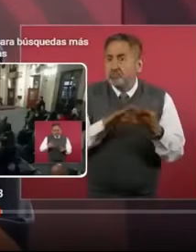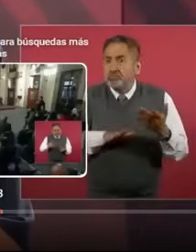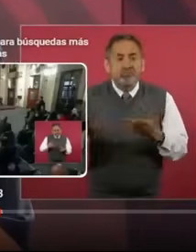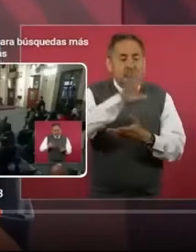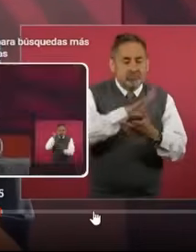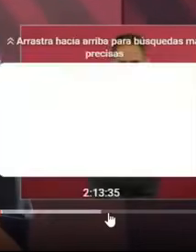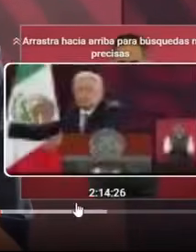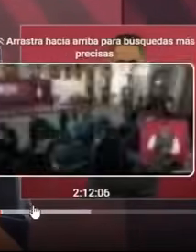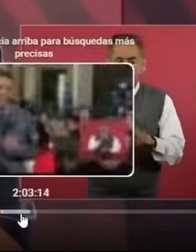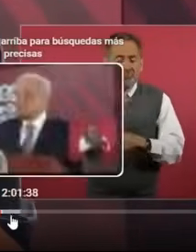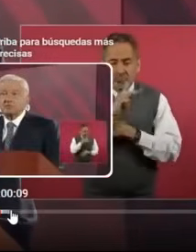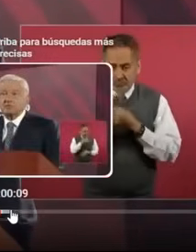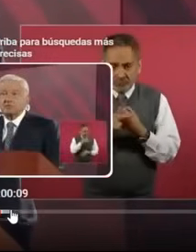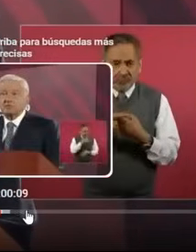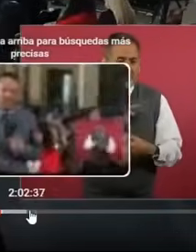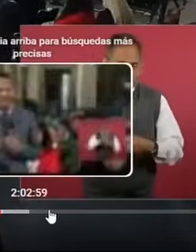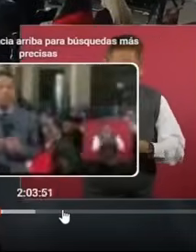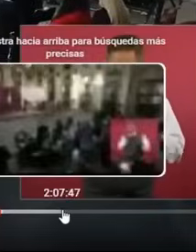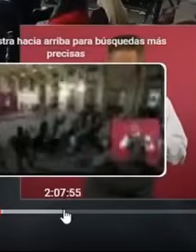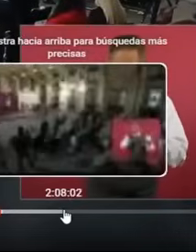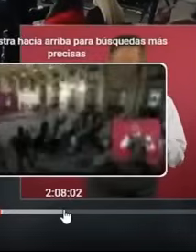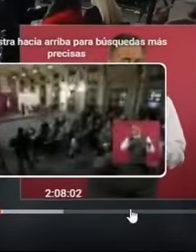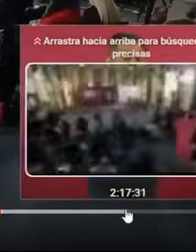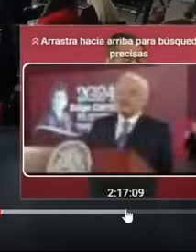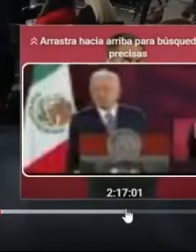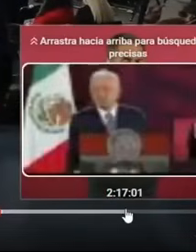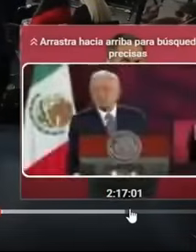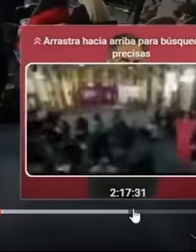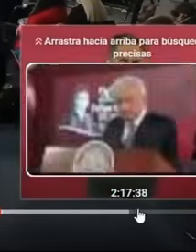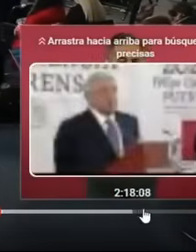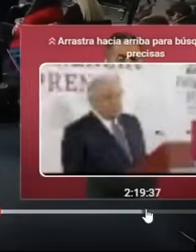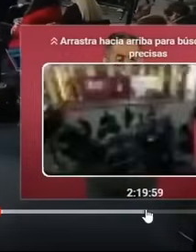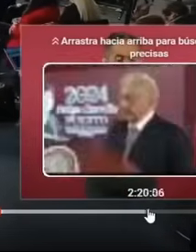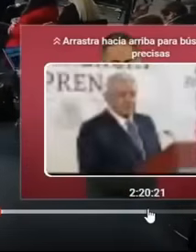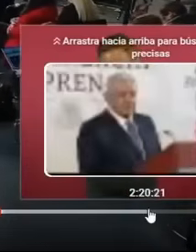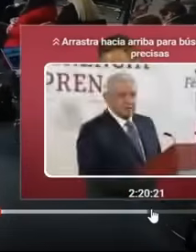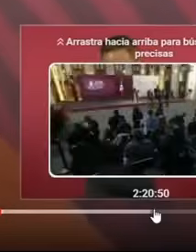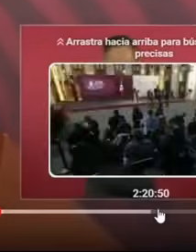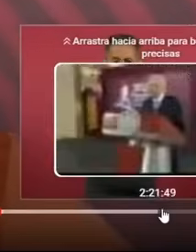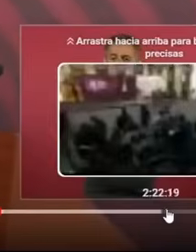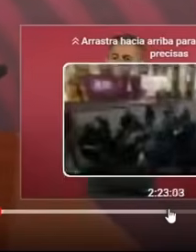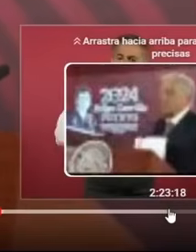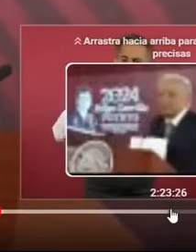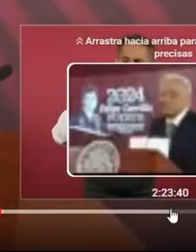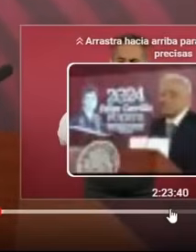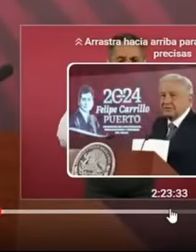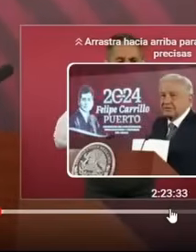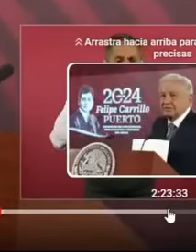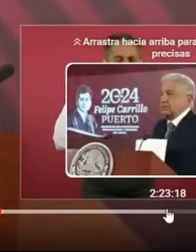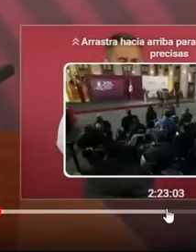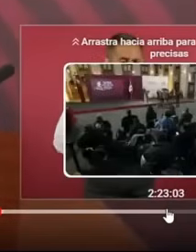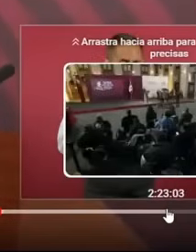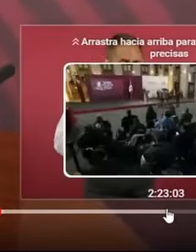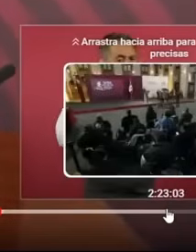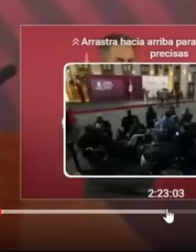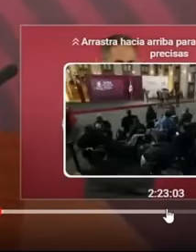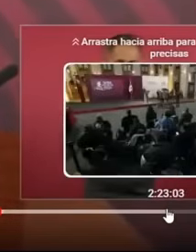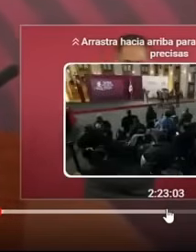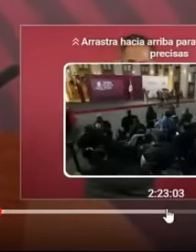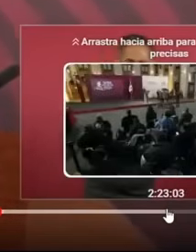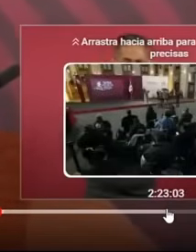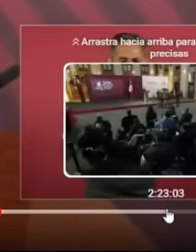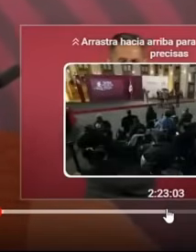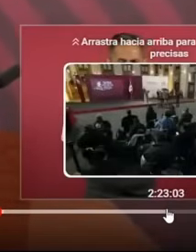habló también del rey de España sobre la situación que acabamos de ver hace un momento y les mandó un duro mensaje. Dijo que